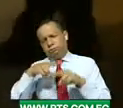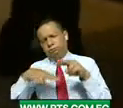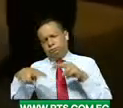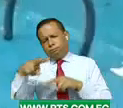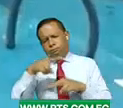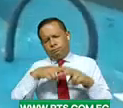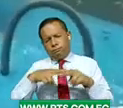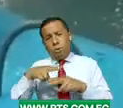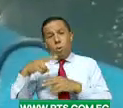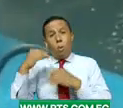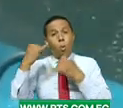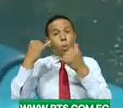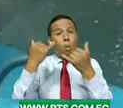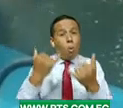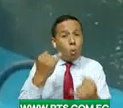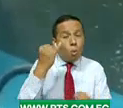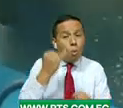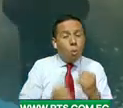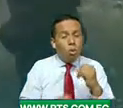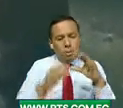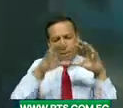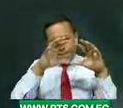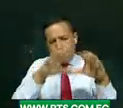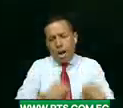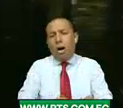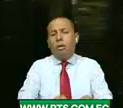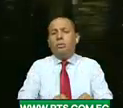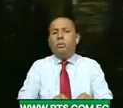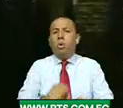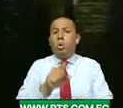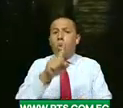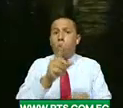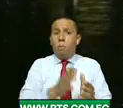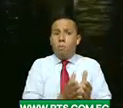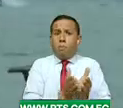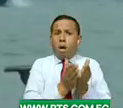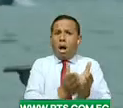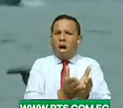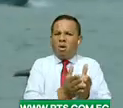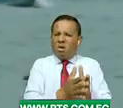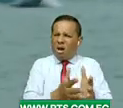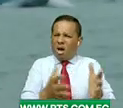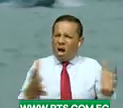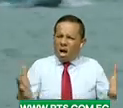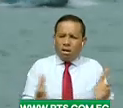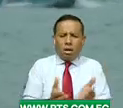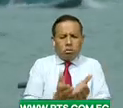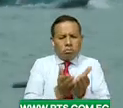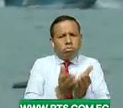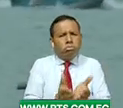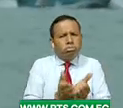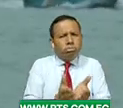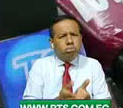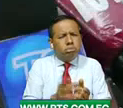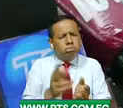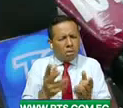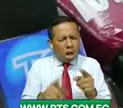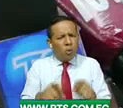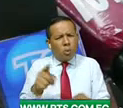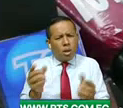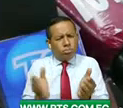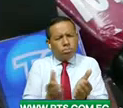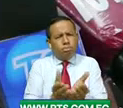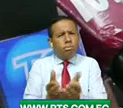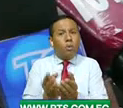Organizado lideraron una operación que permitió la incautación de un barco pesquero, lanchas rápidas, combustibles y otros indicios. Se logró